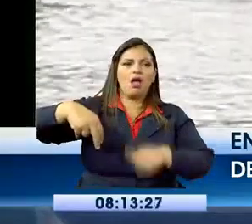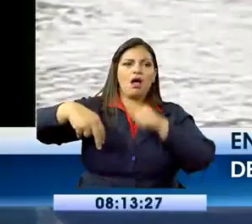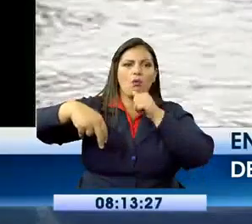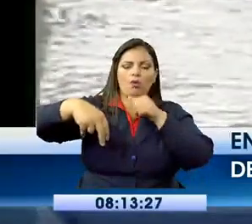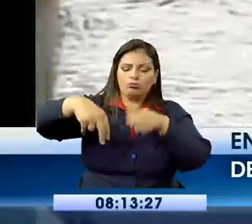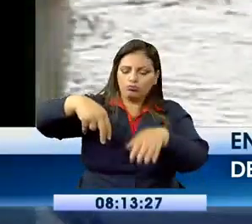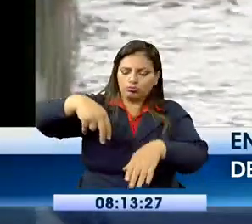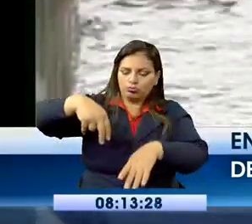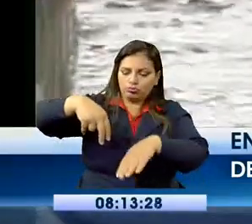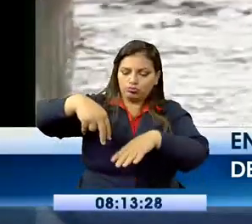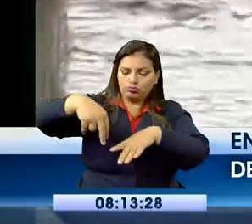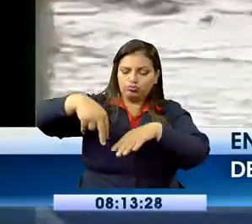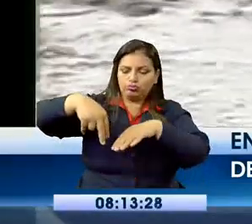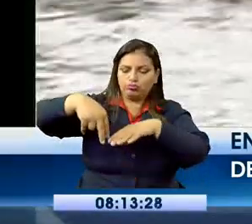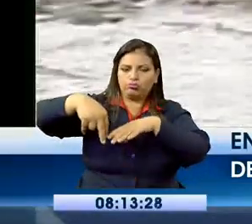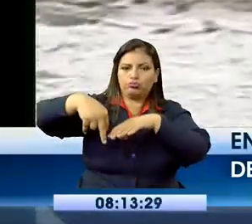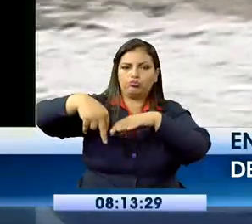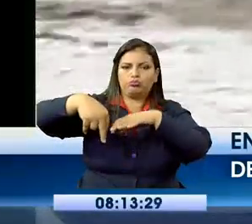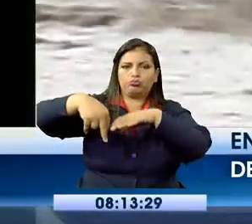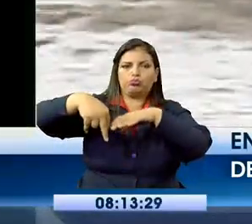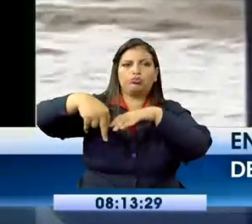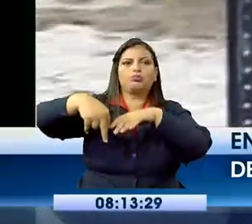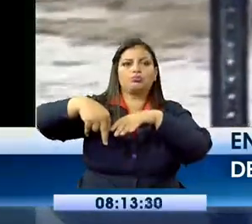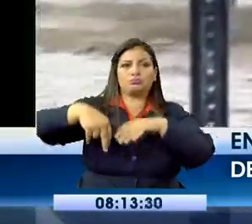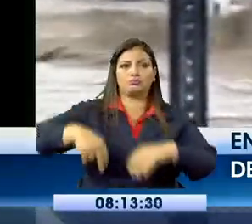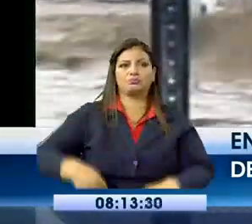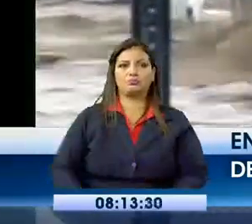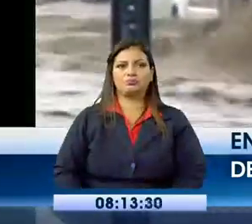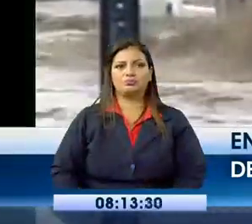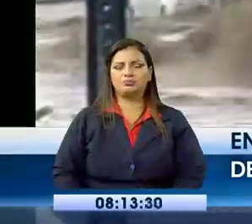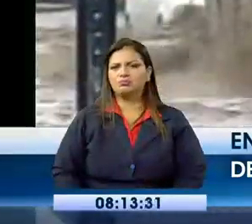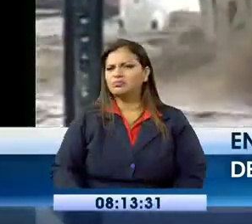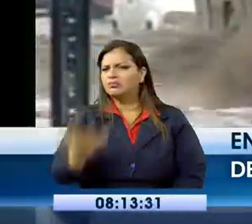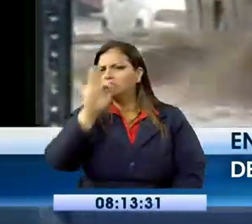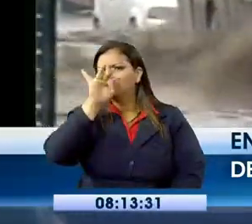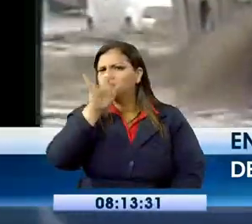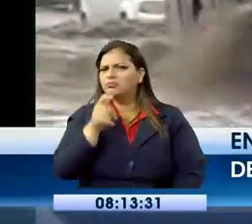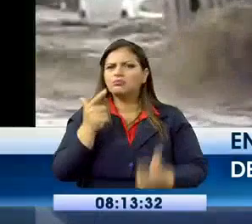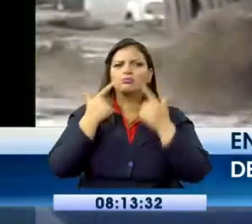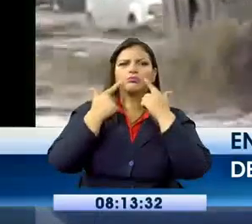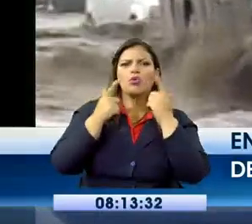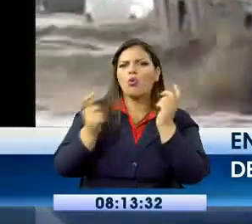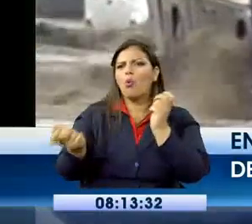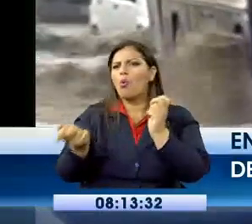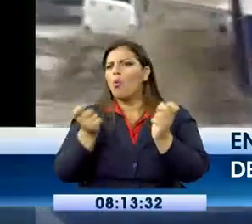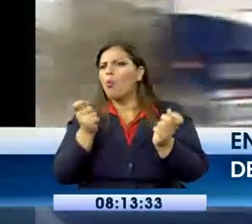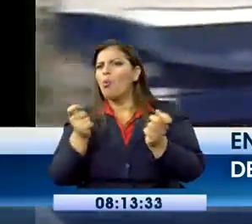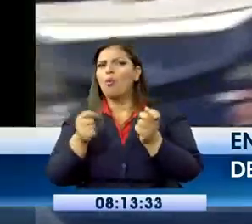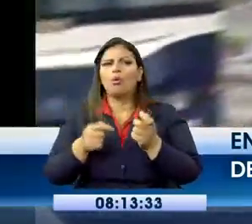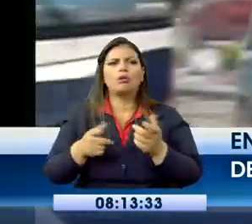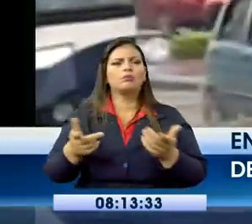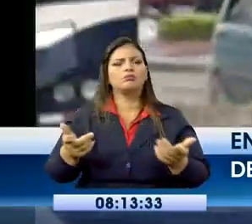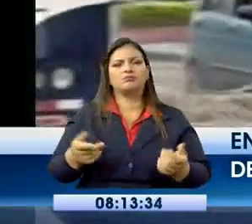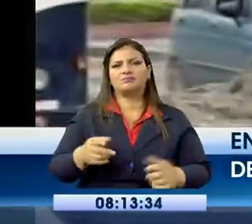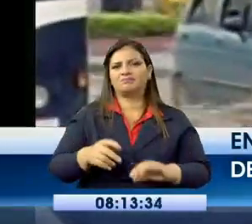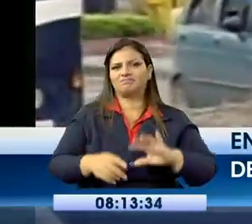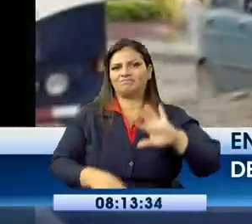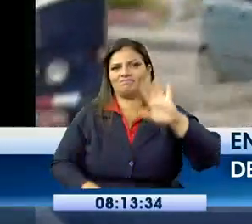Sin embargo, yo lo tengo que decir, no veo personal de la Autoridad de Tránsito Municipal para colaborar con